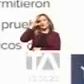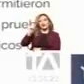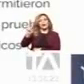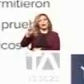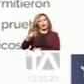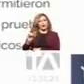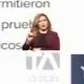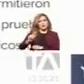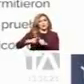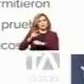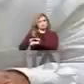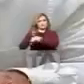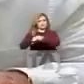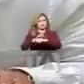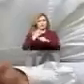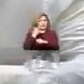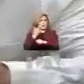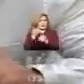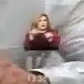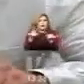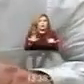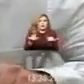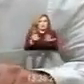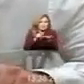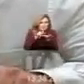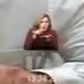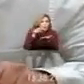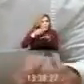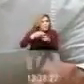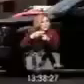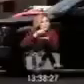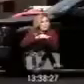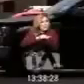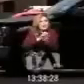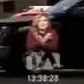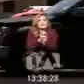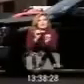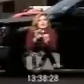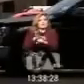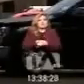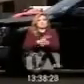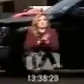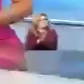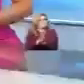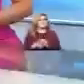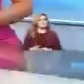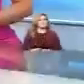Jairal Azunín, no estaba detenido, si ahora no consta como tal. Dayana Monroy, 24 horas.